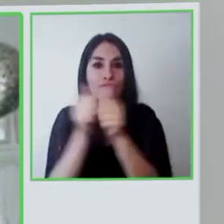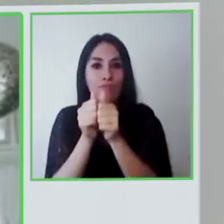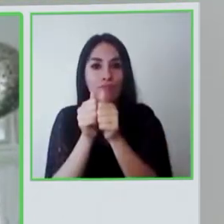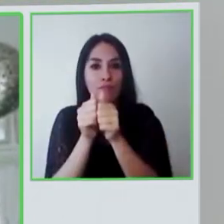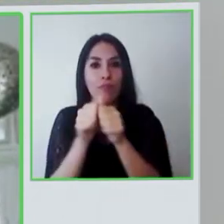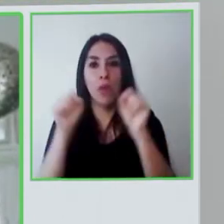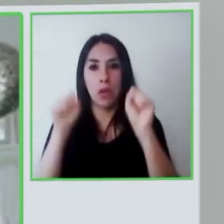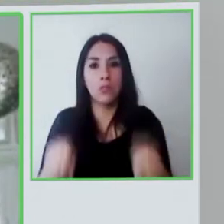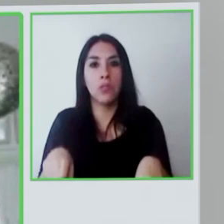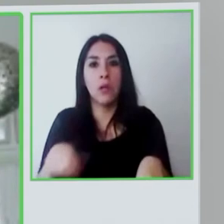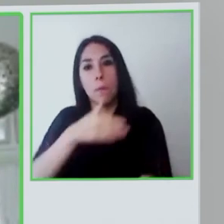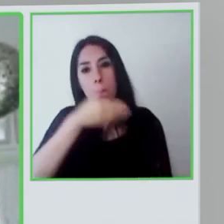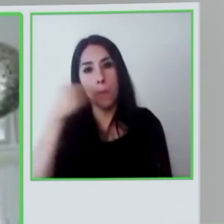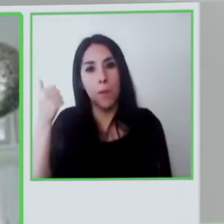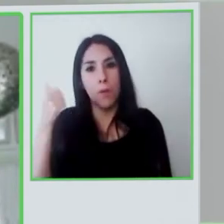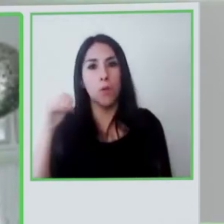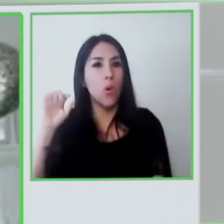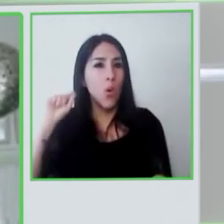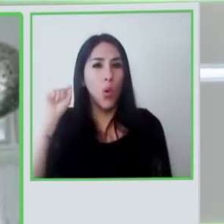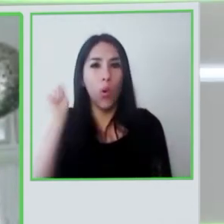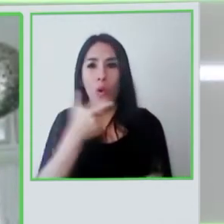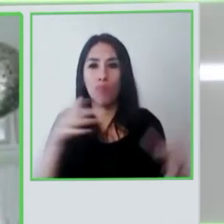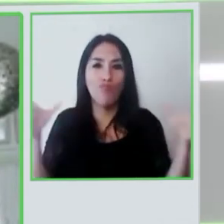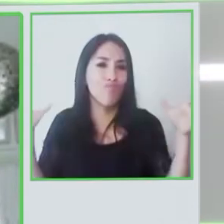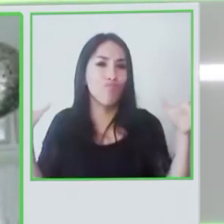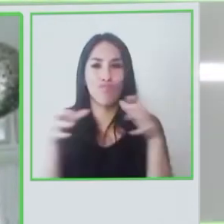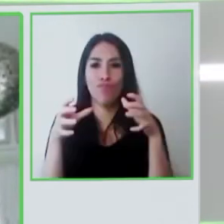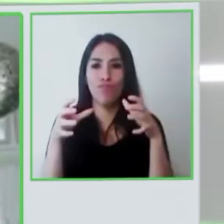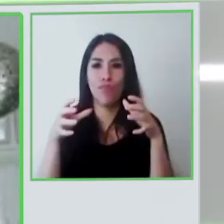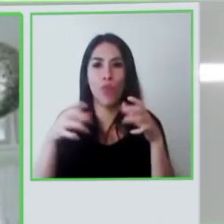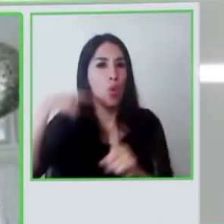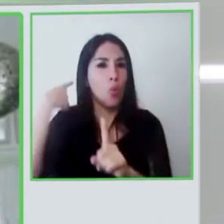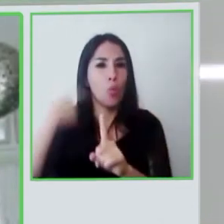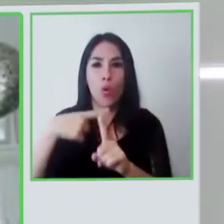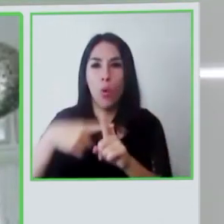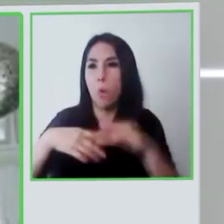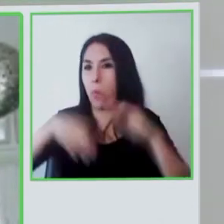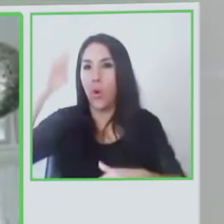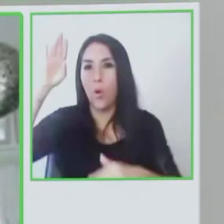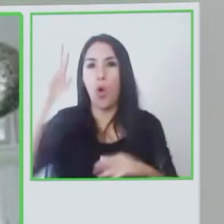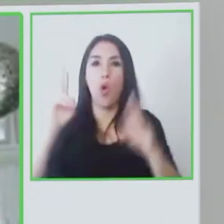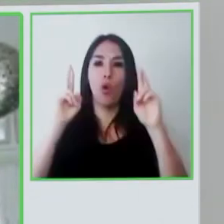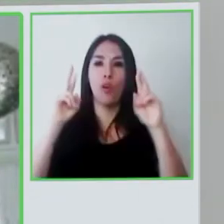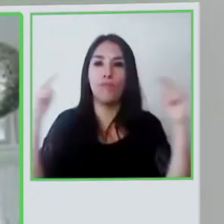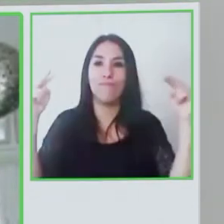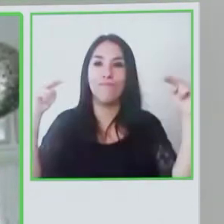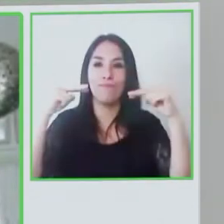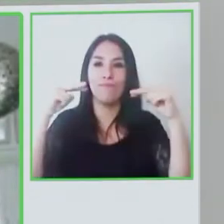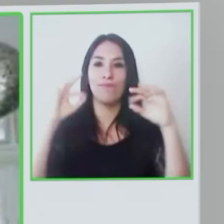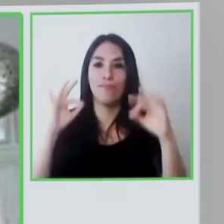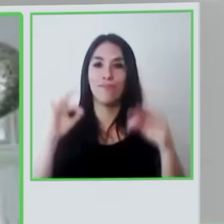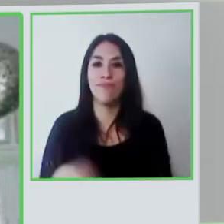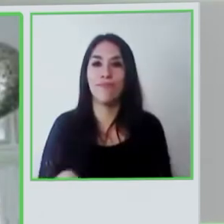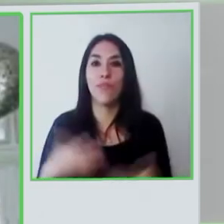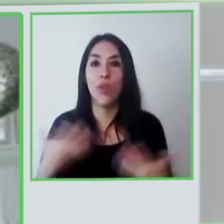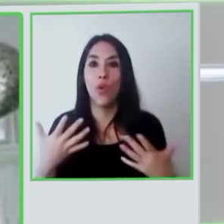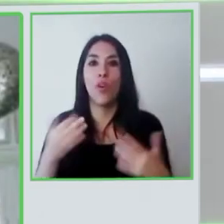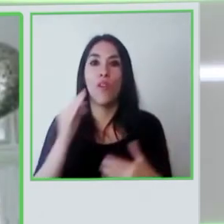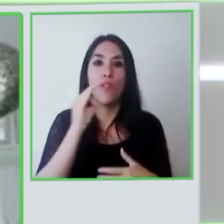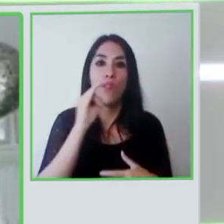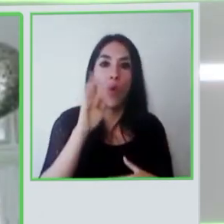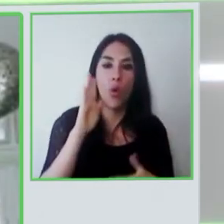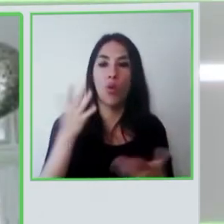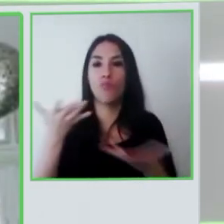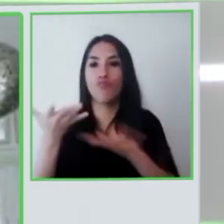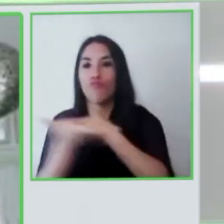un mundo más positivo sin duda nos vamos a ver en las redes sociales y van a ver cosas del 3 de diciembre también